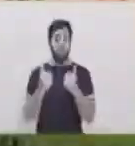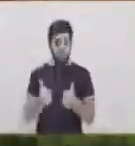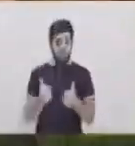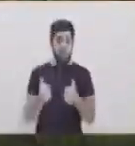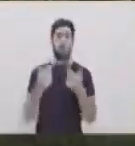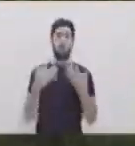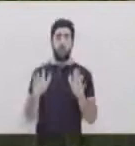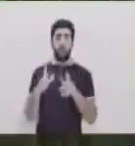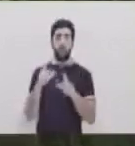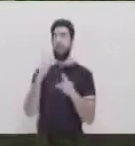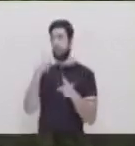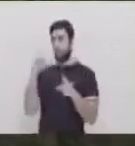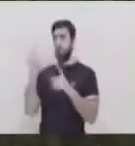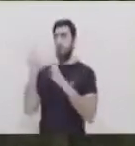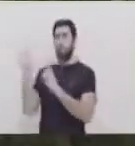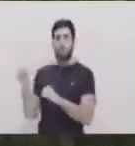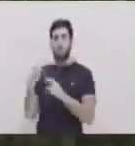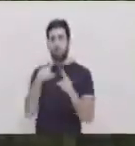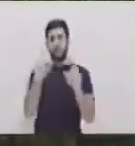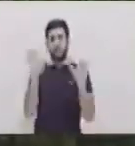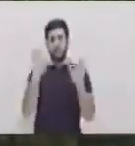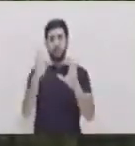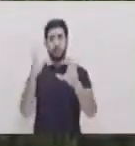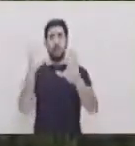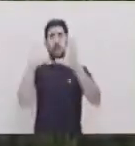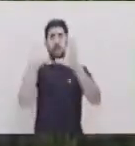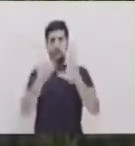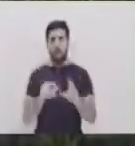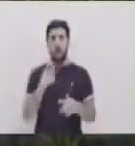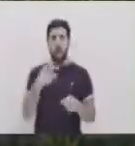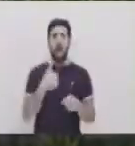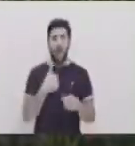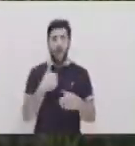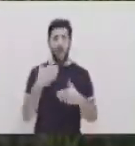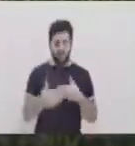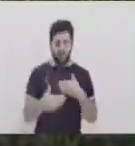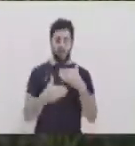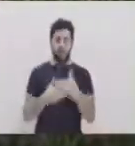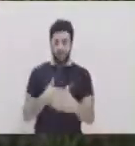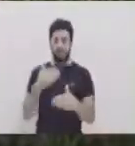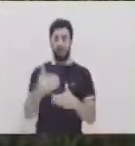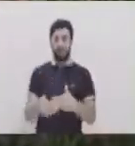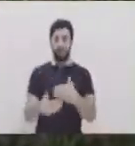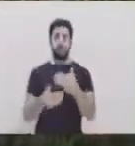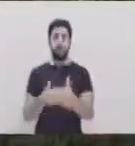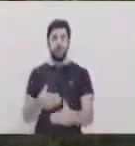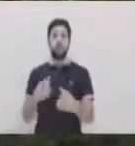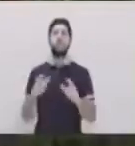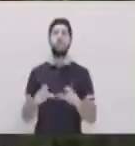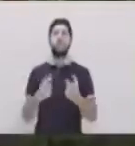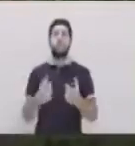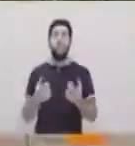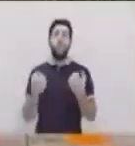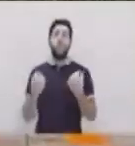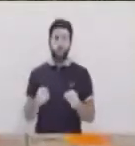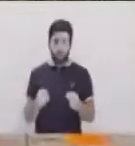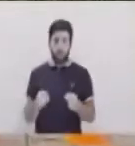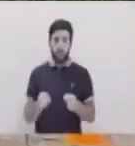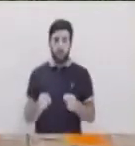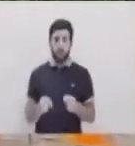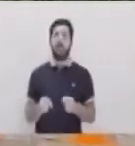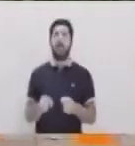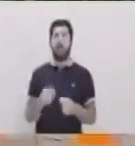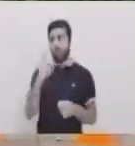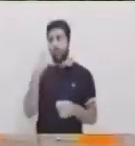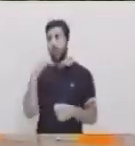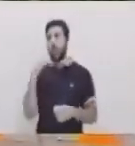Bien, si se dan cuenta, en la fase de golpeo todo lleva una secuencia, ¿sí? Desde la carrera